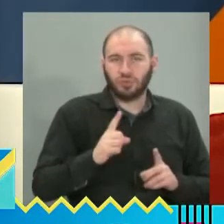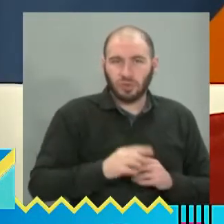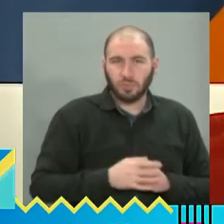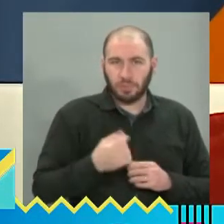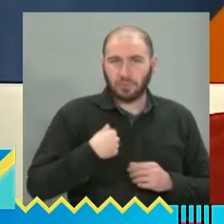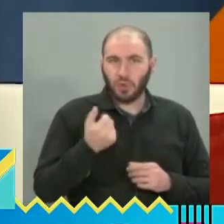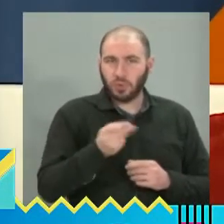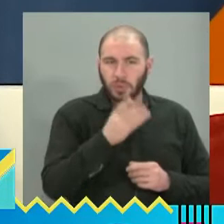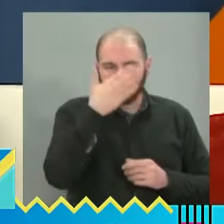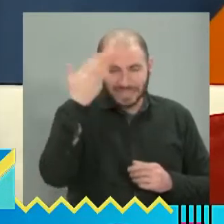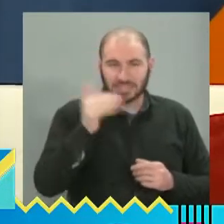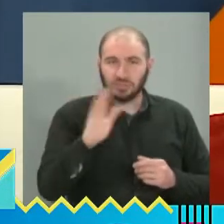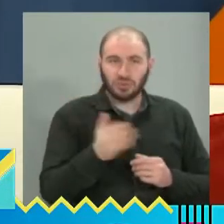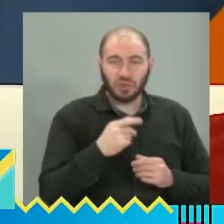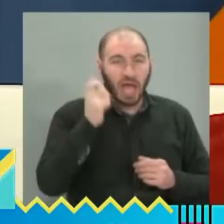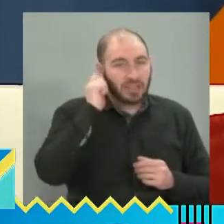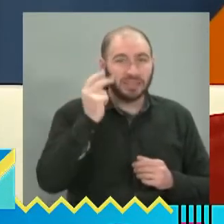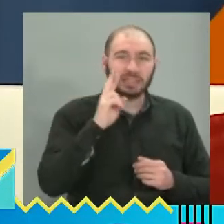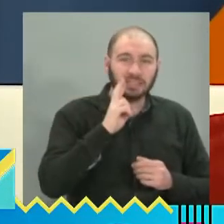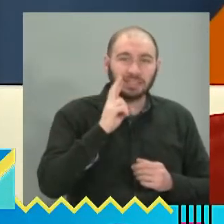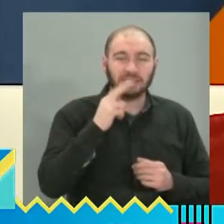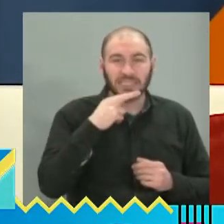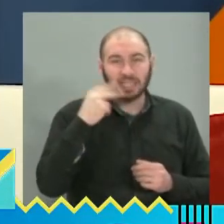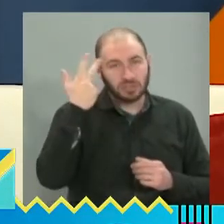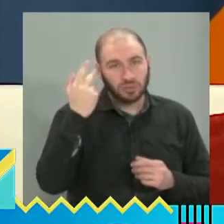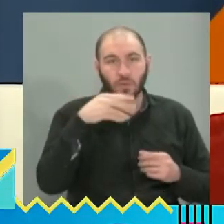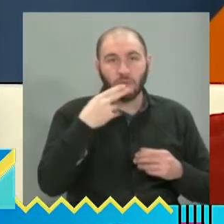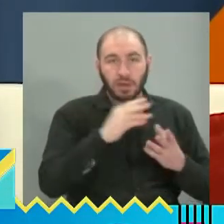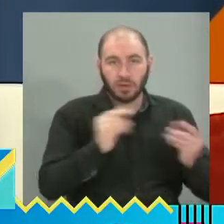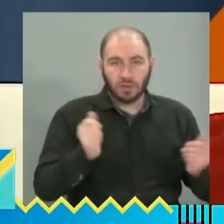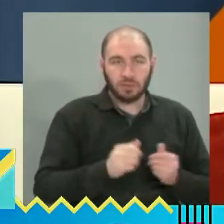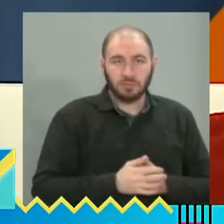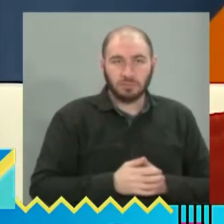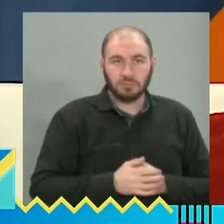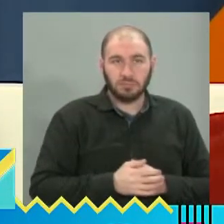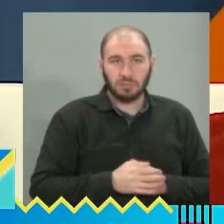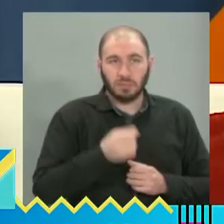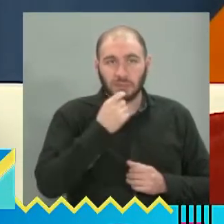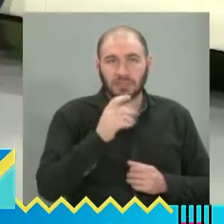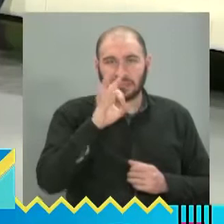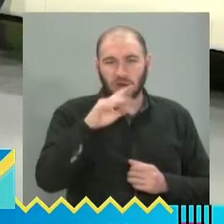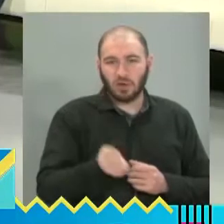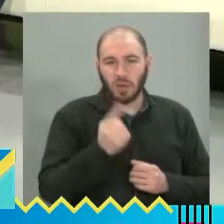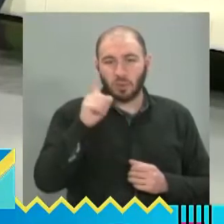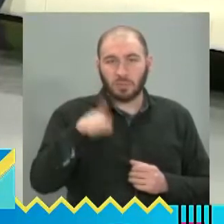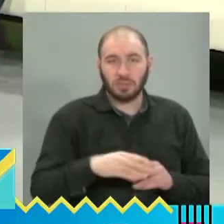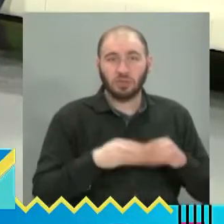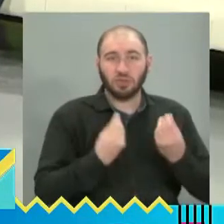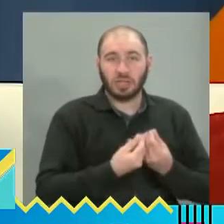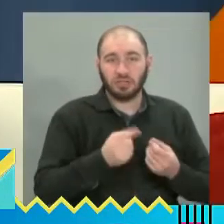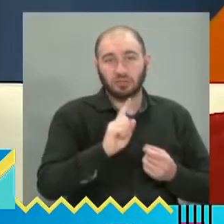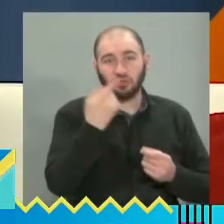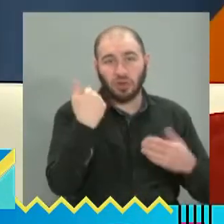si yo cuento todos los pacientes que en 17, 18 años llevo haciendo dejar de fumar, no llego ni al 0,1% de los que dejan